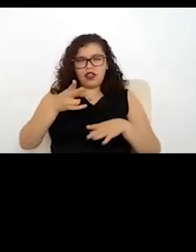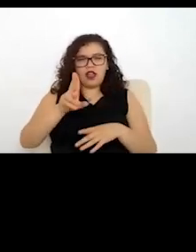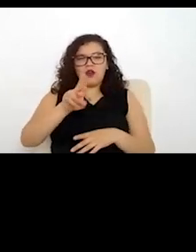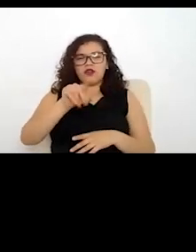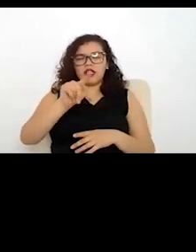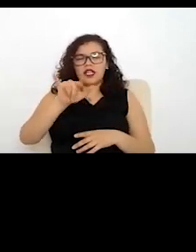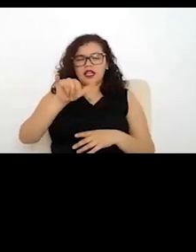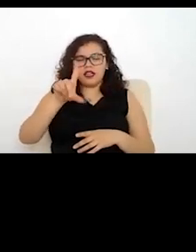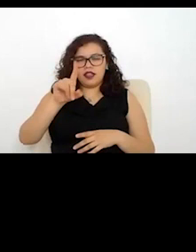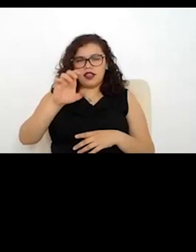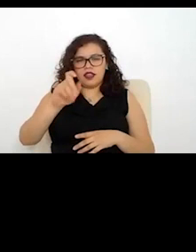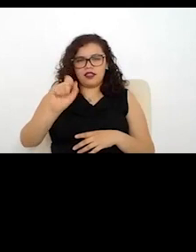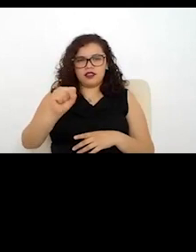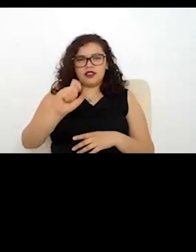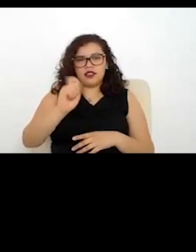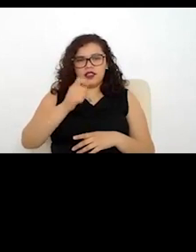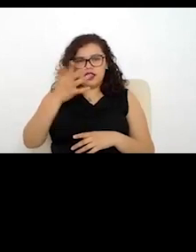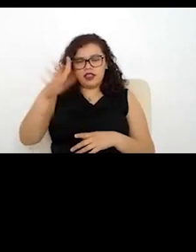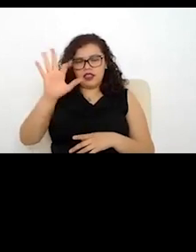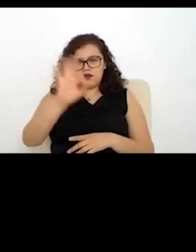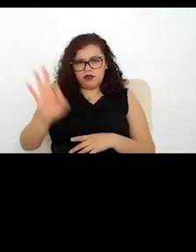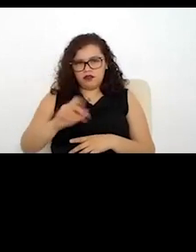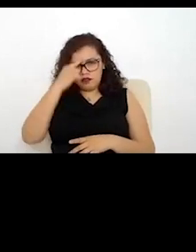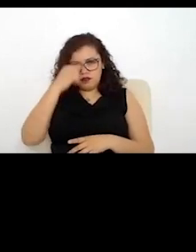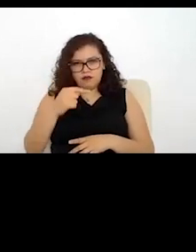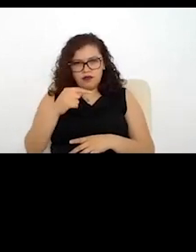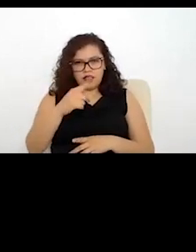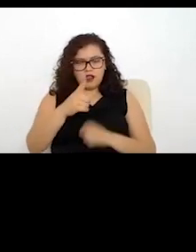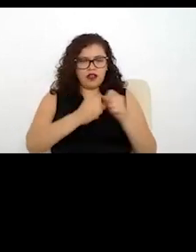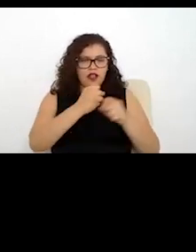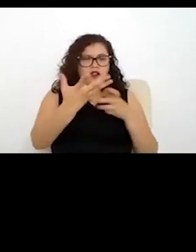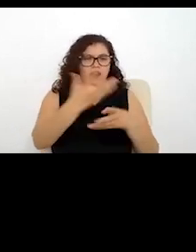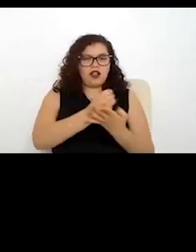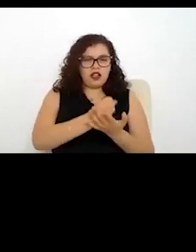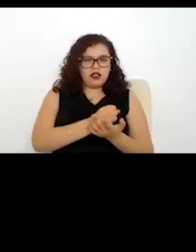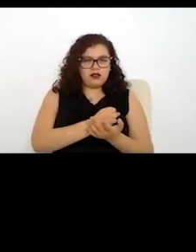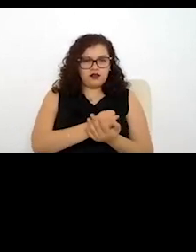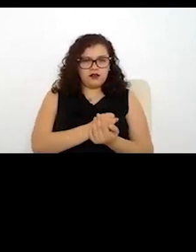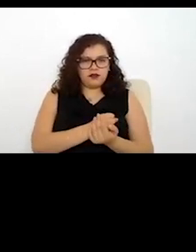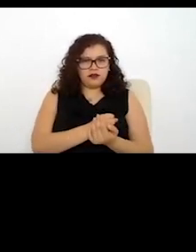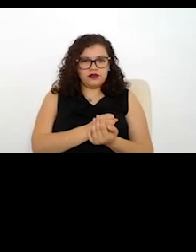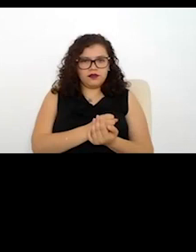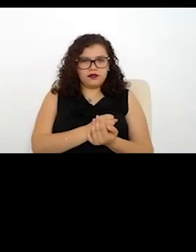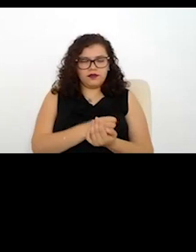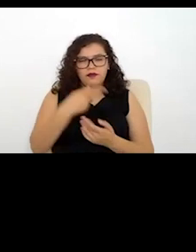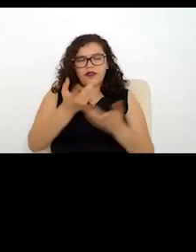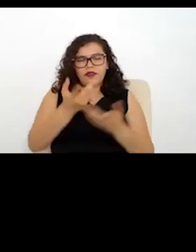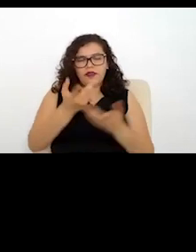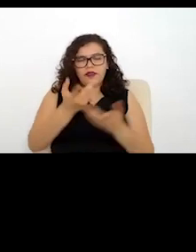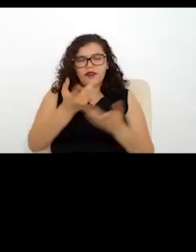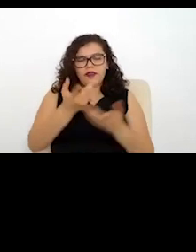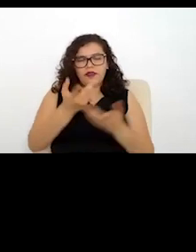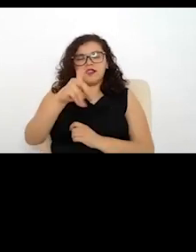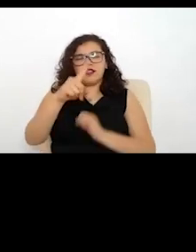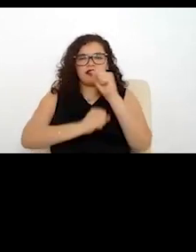que es el 10% calculado sobre la base gravable. La sociedad, en su ejercicio fiscal anual,